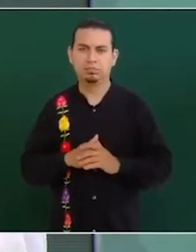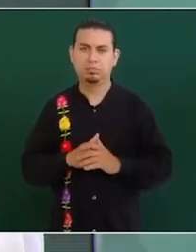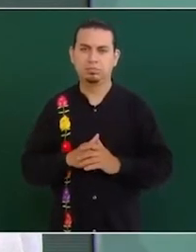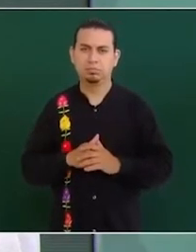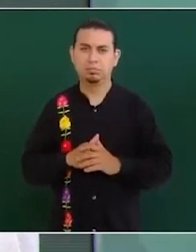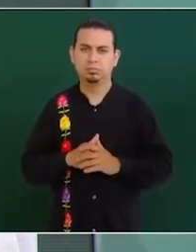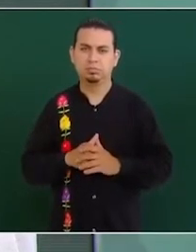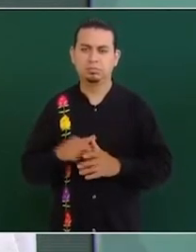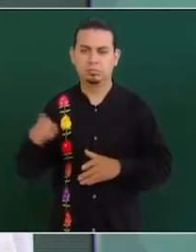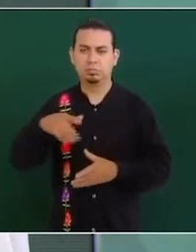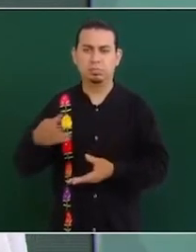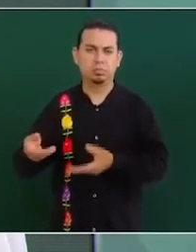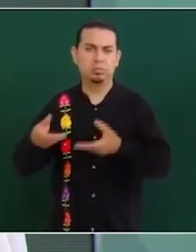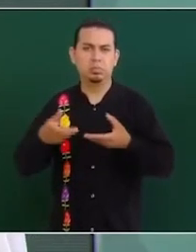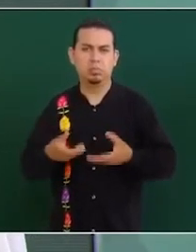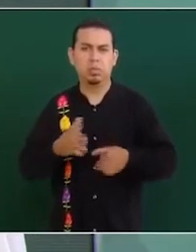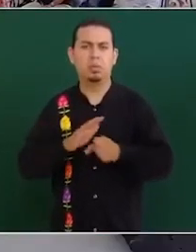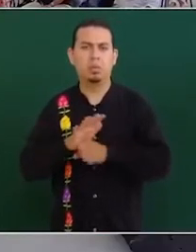les entregaron